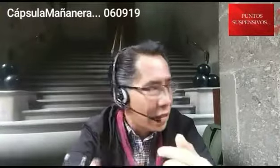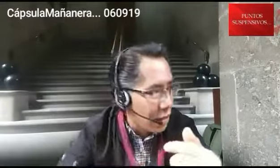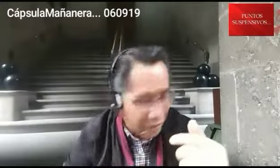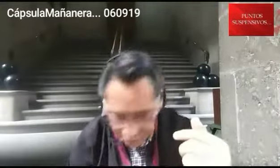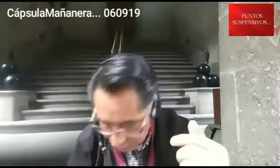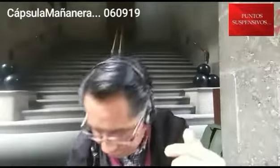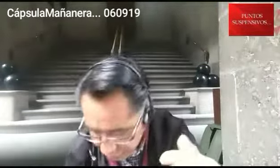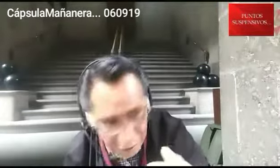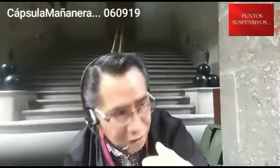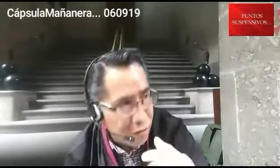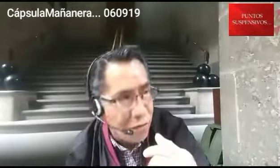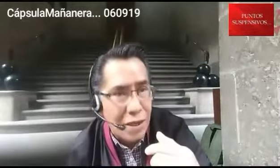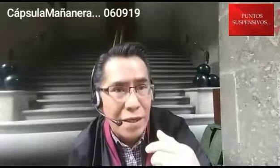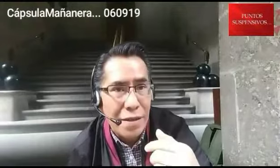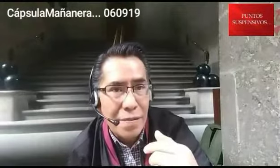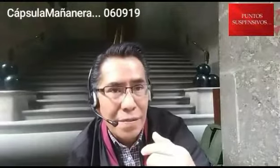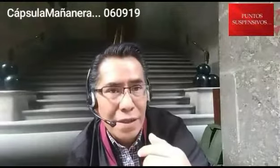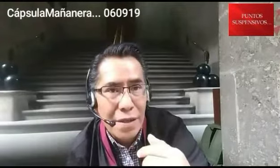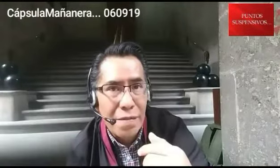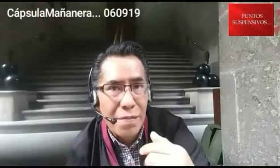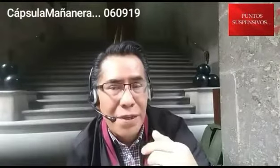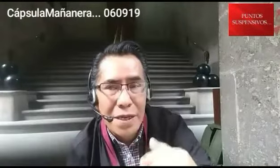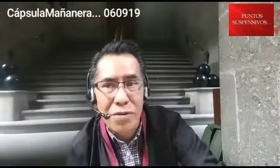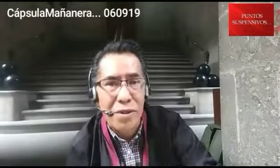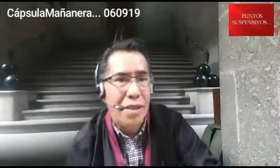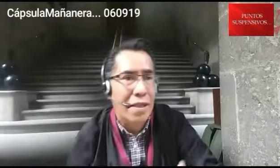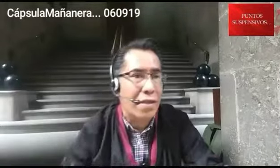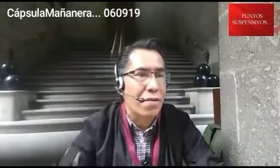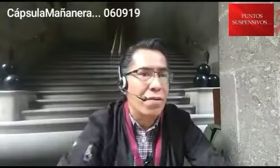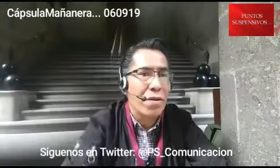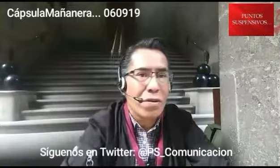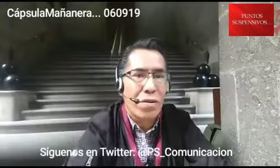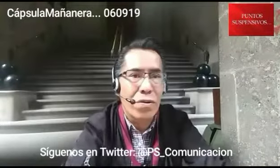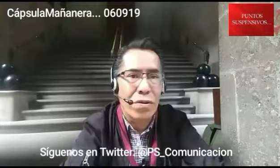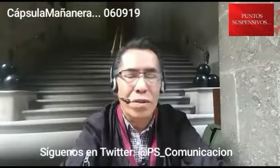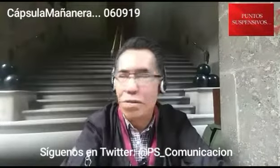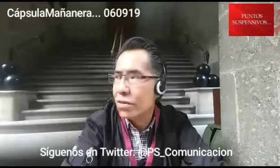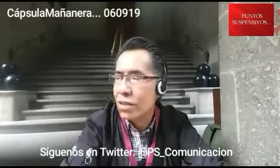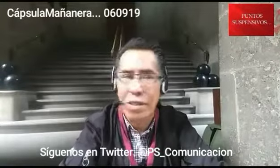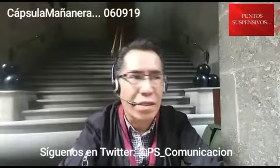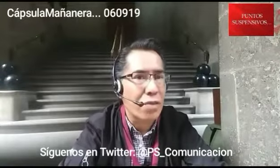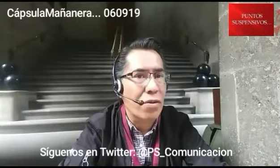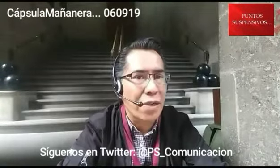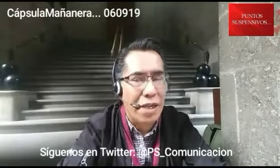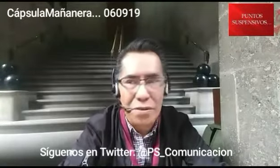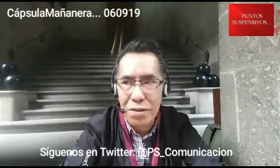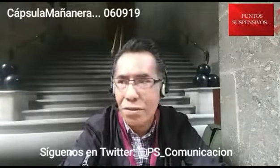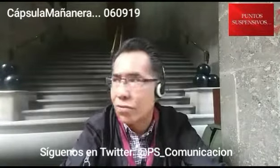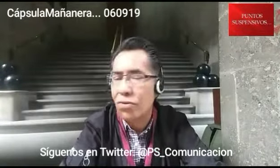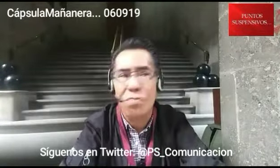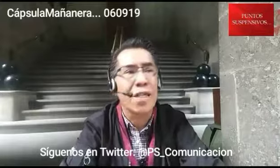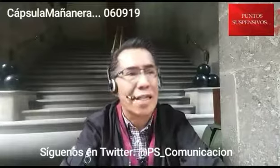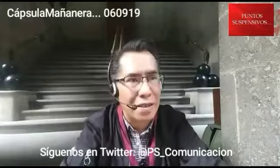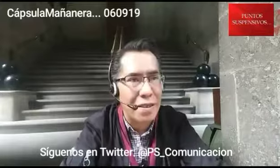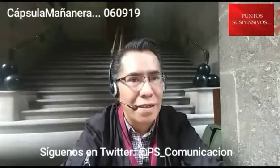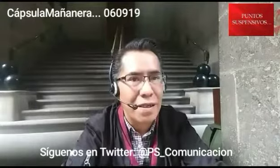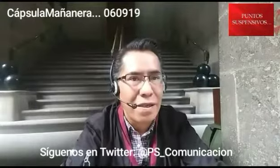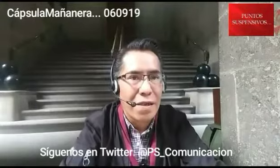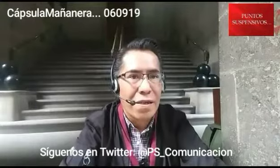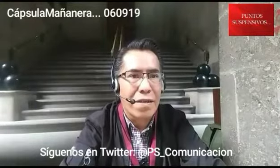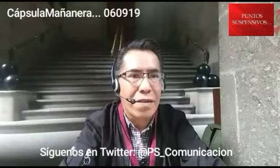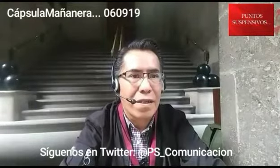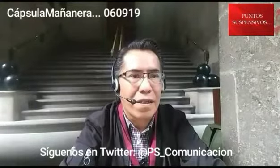política que ellos sugieren para todo este trato con los centroamericanos, con los